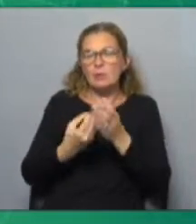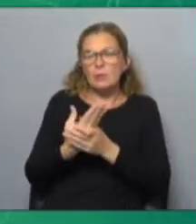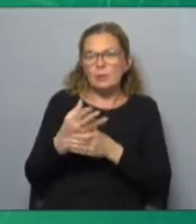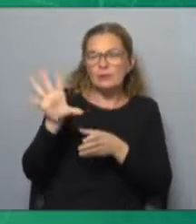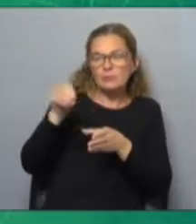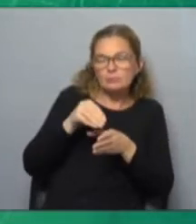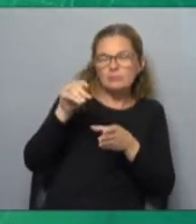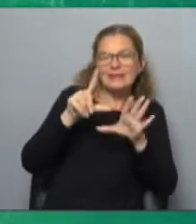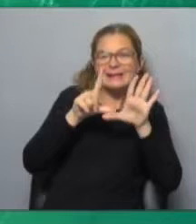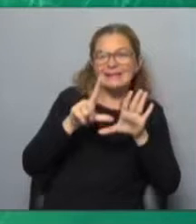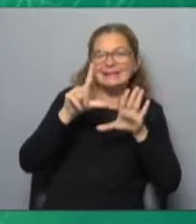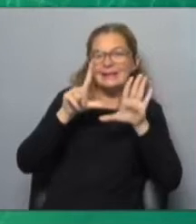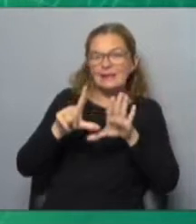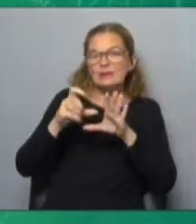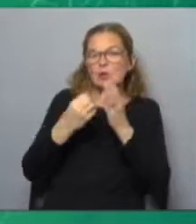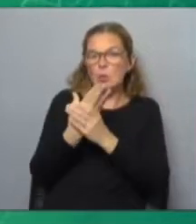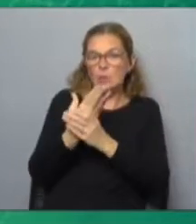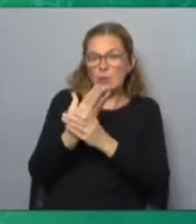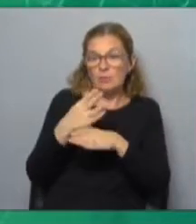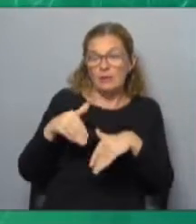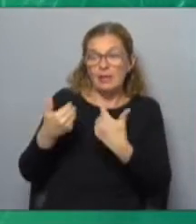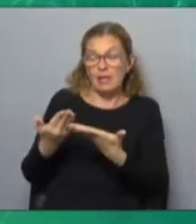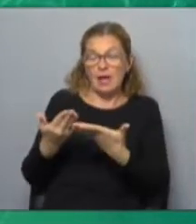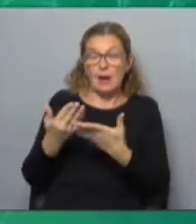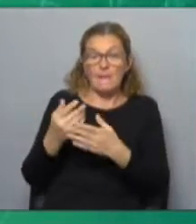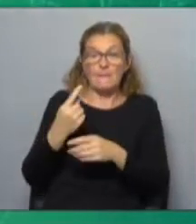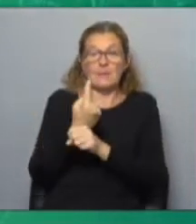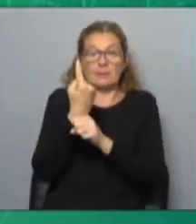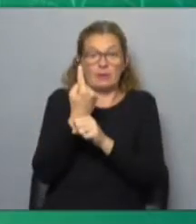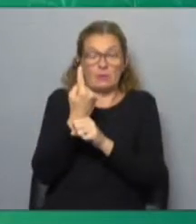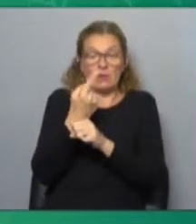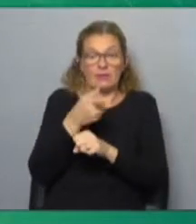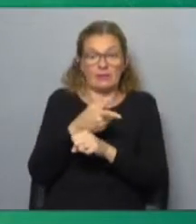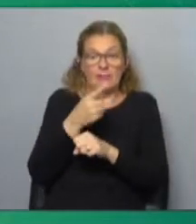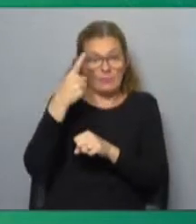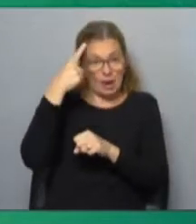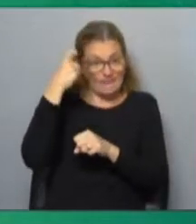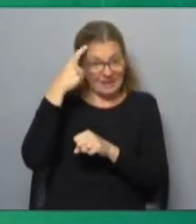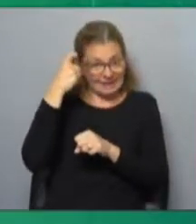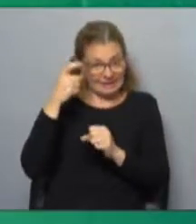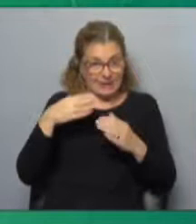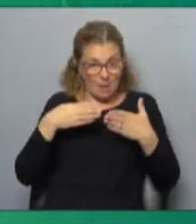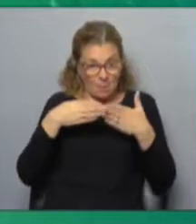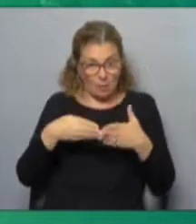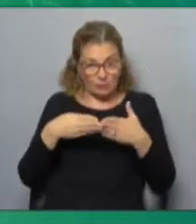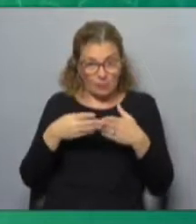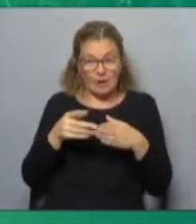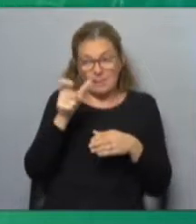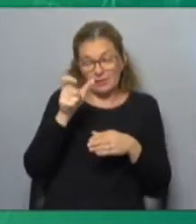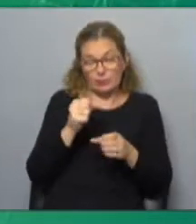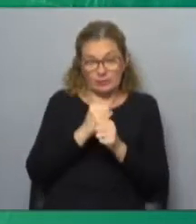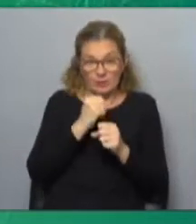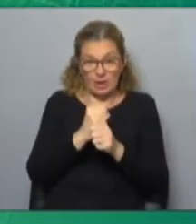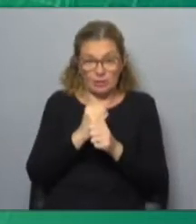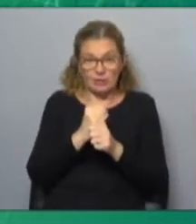puestos nuevos de trabajo, de los cuales se estaría dando prioridad a aquellos que tengan experiencia portuaria, es decir, para aquellos trabajadores de